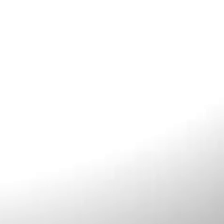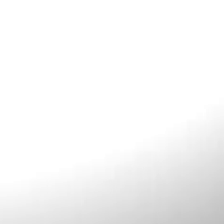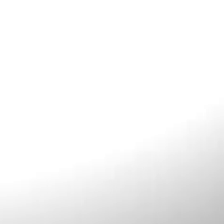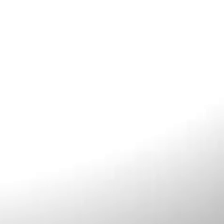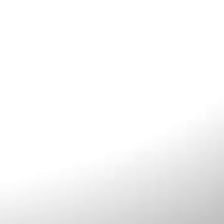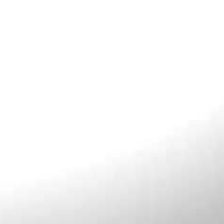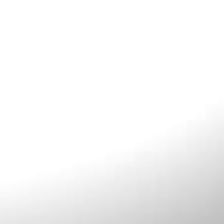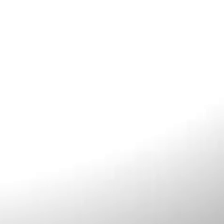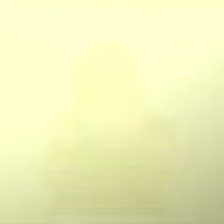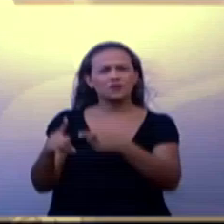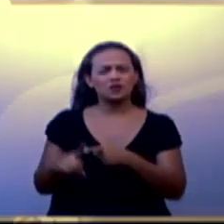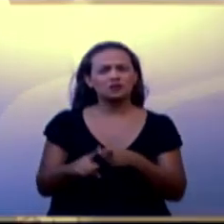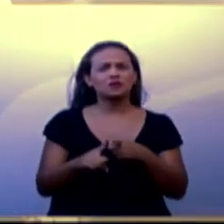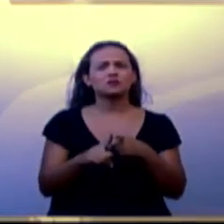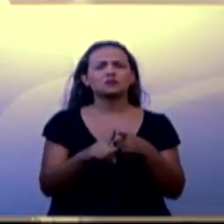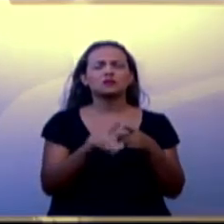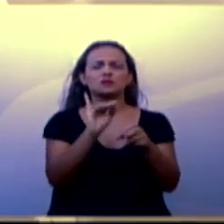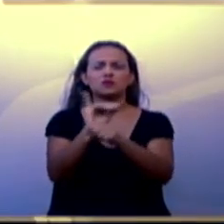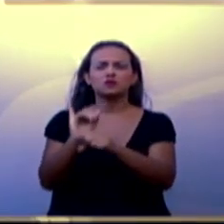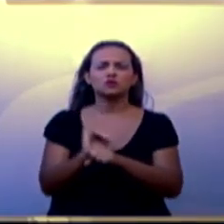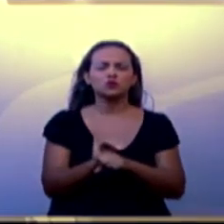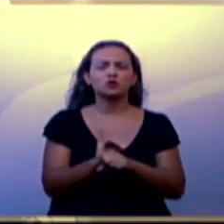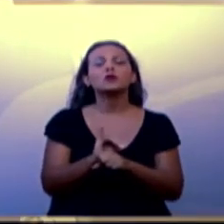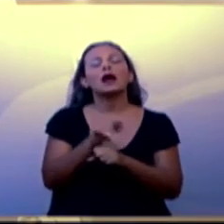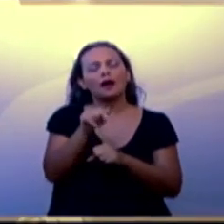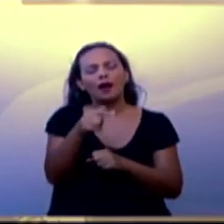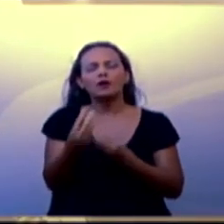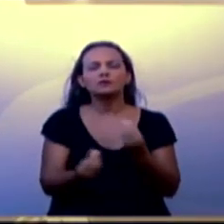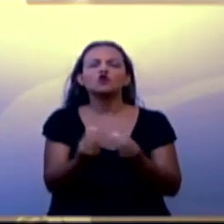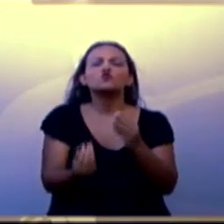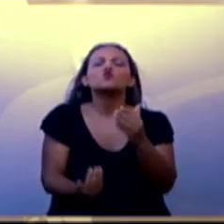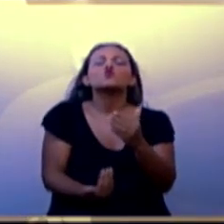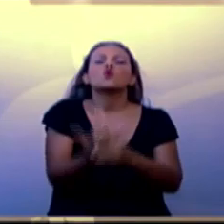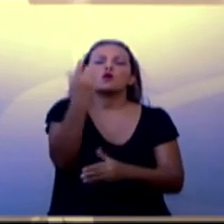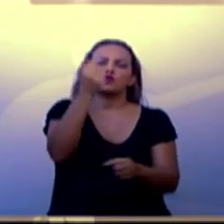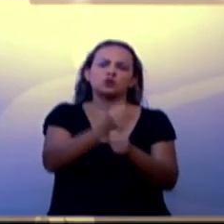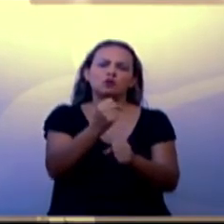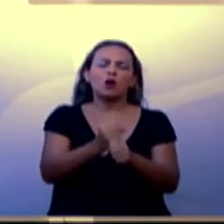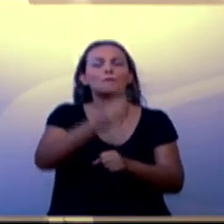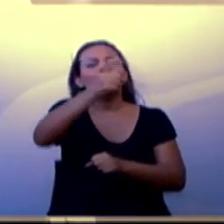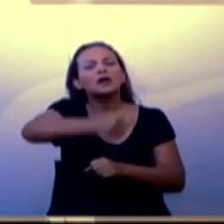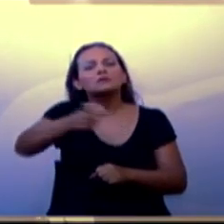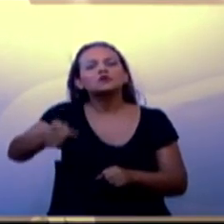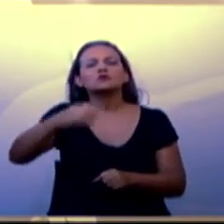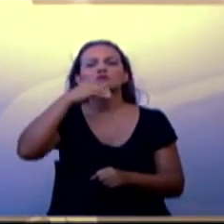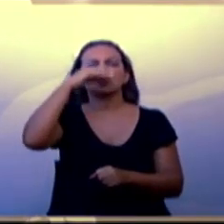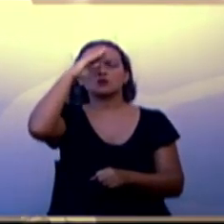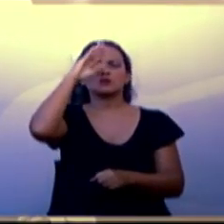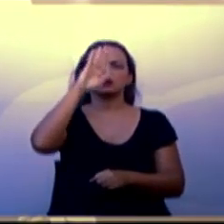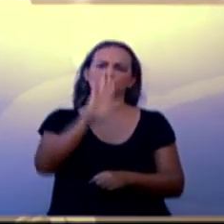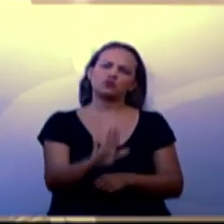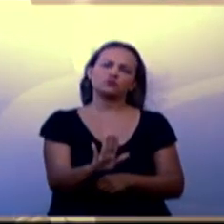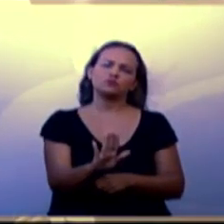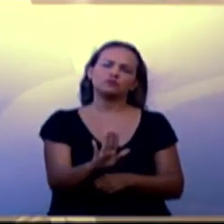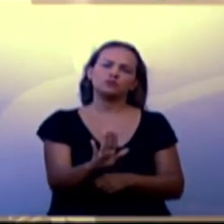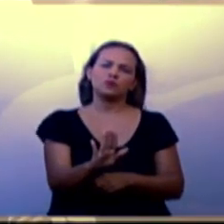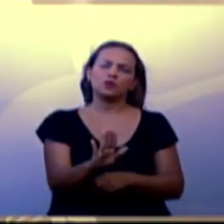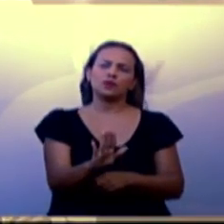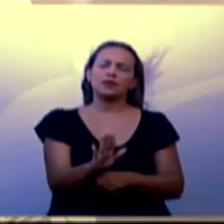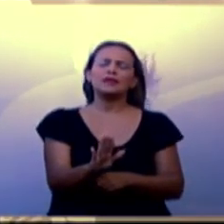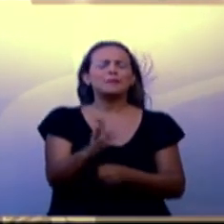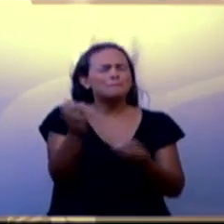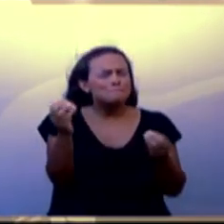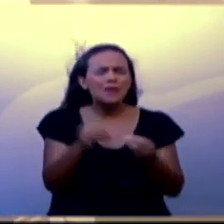el compromiso. Vamos a crear nuevos empleos y oportunidades para los medellinenses y a impulsar miles de